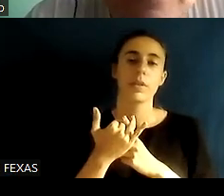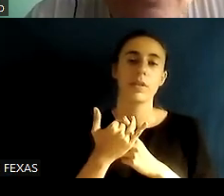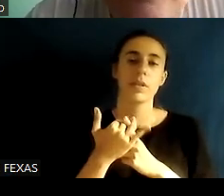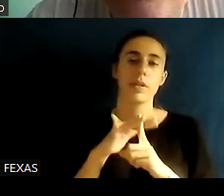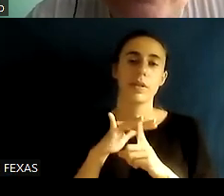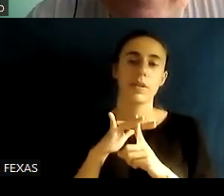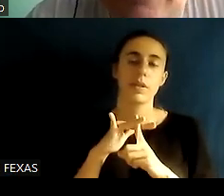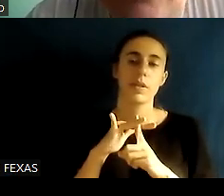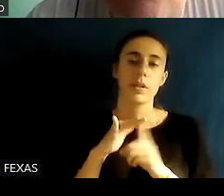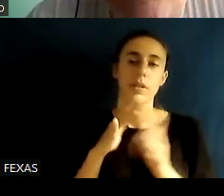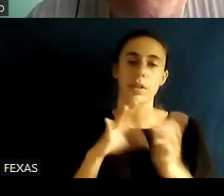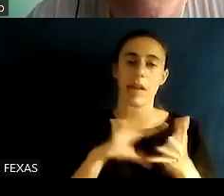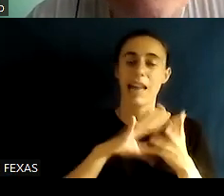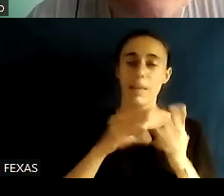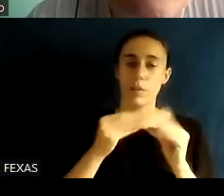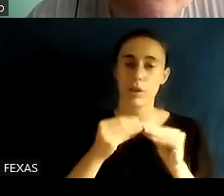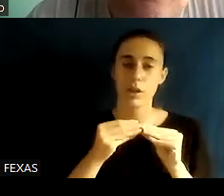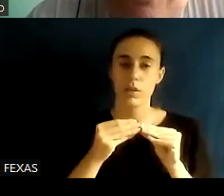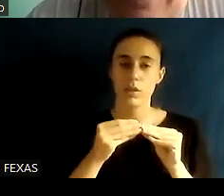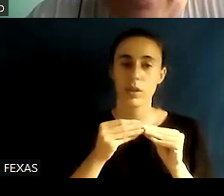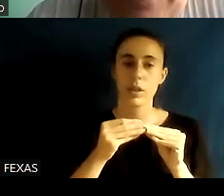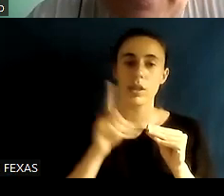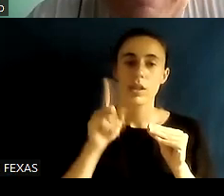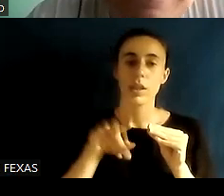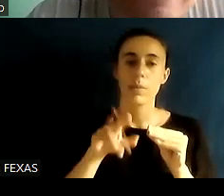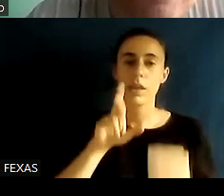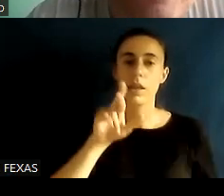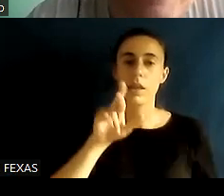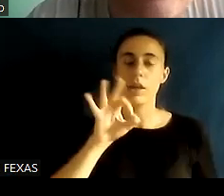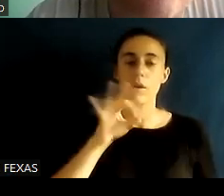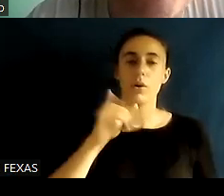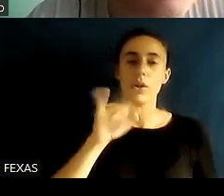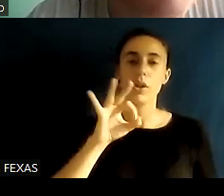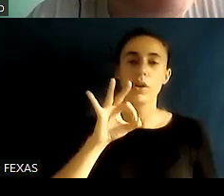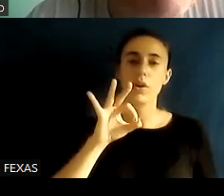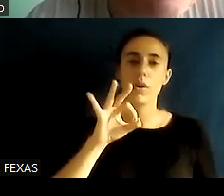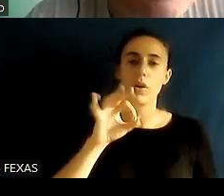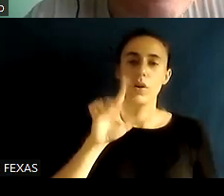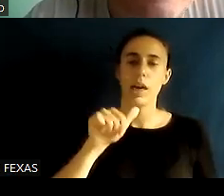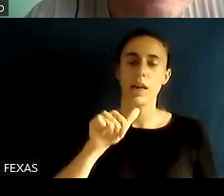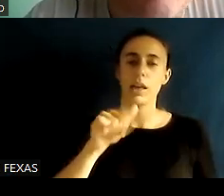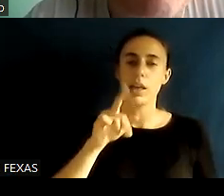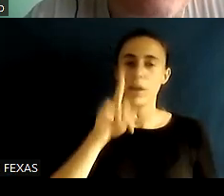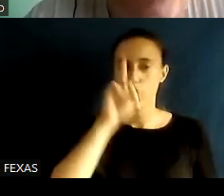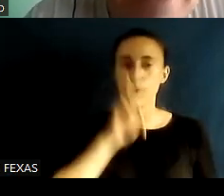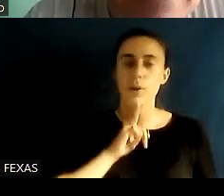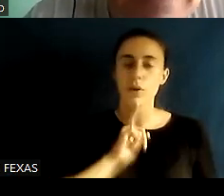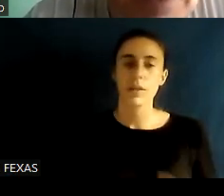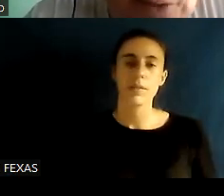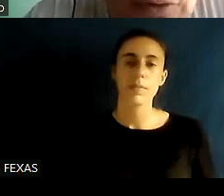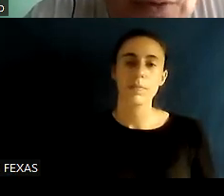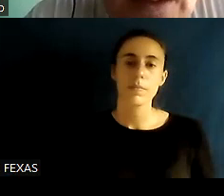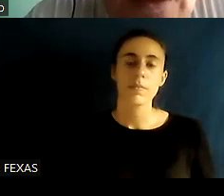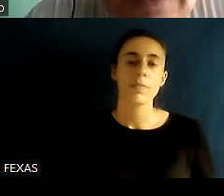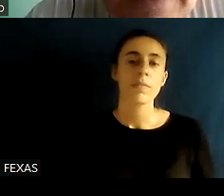son adaptógenos tanto el Eleuterococcus que veis aquí como la rodiola rosea. No serían